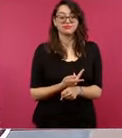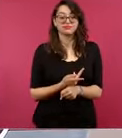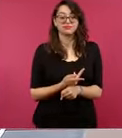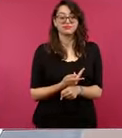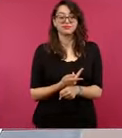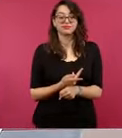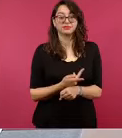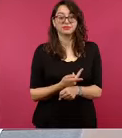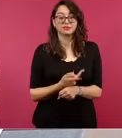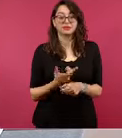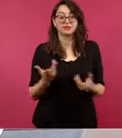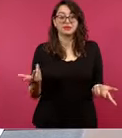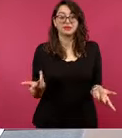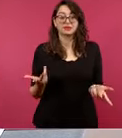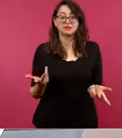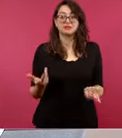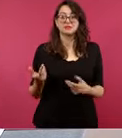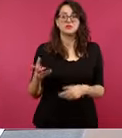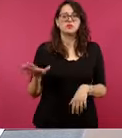cuál es su enojo,